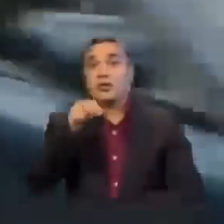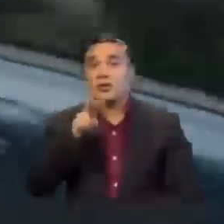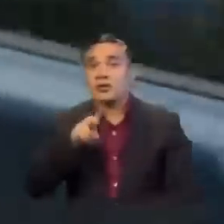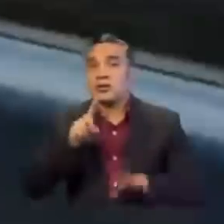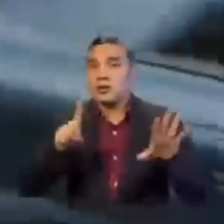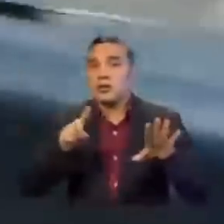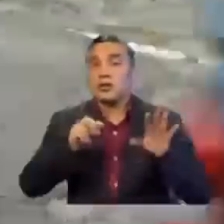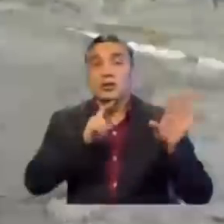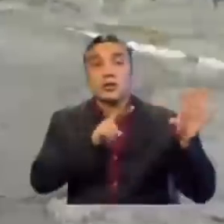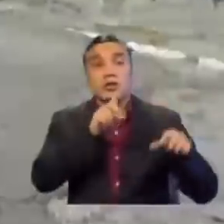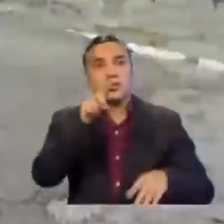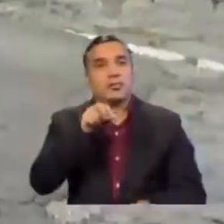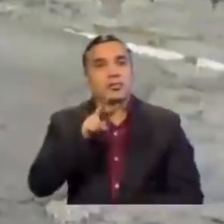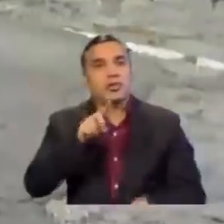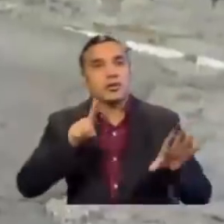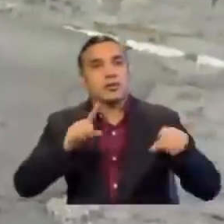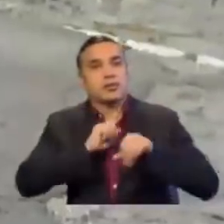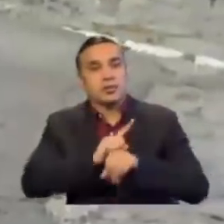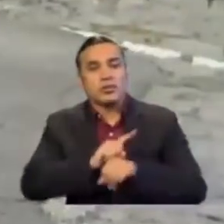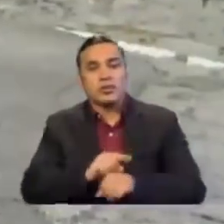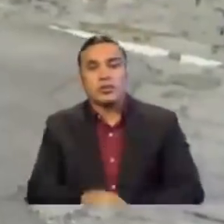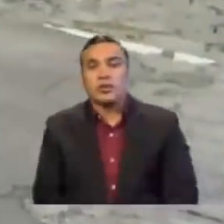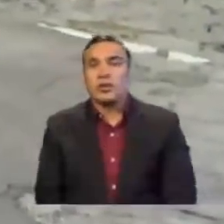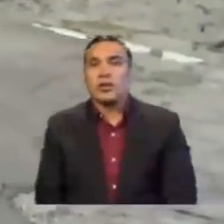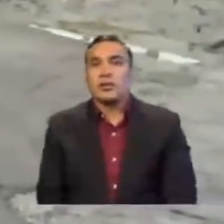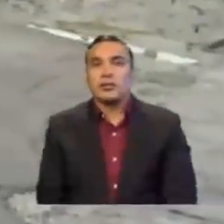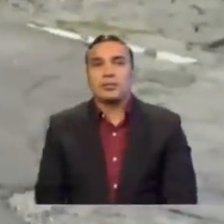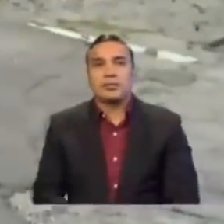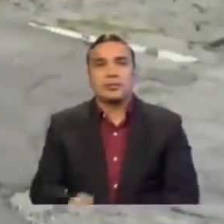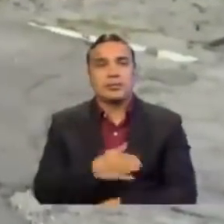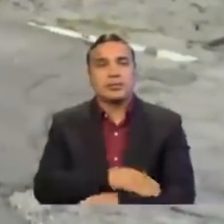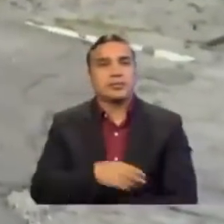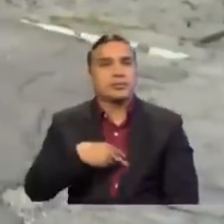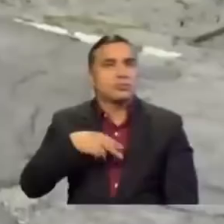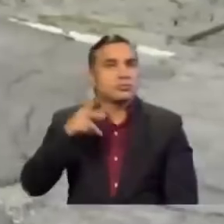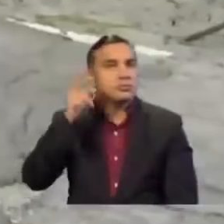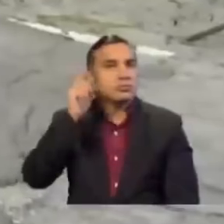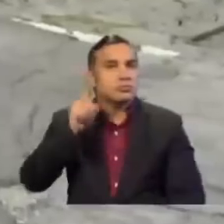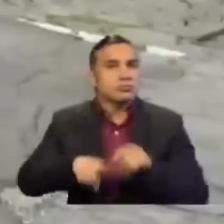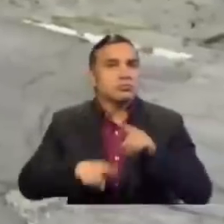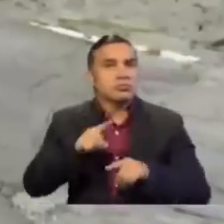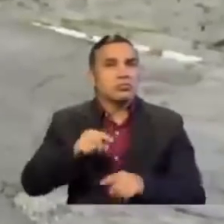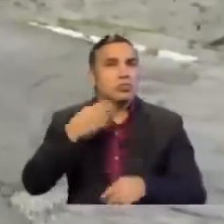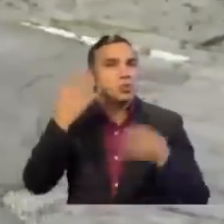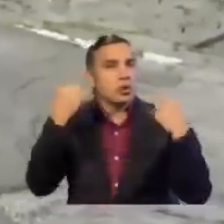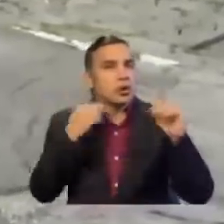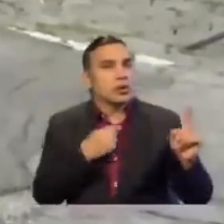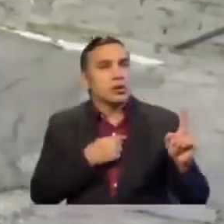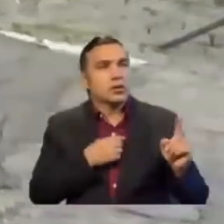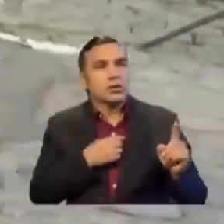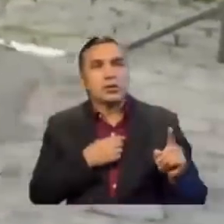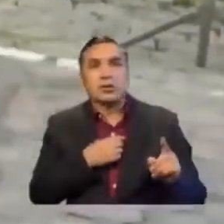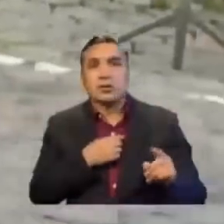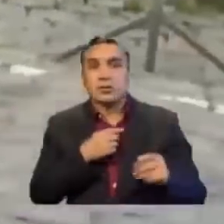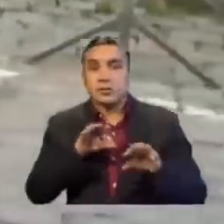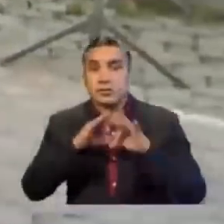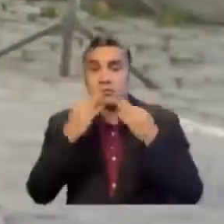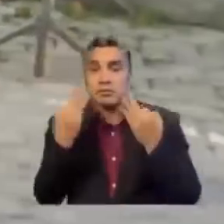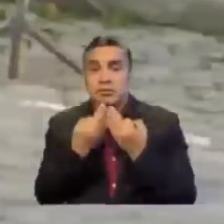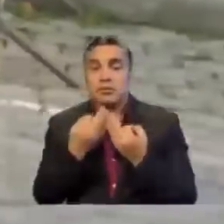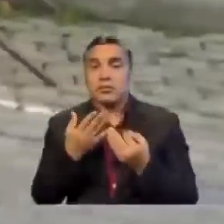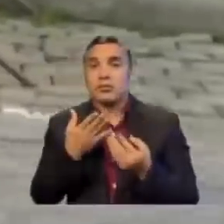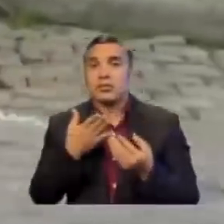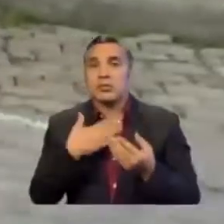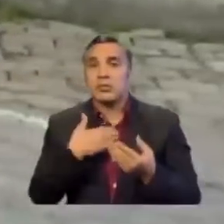7:26 de la mañana, 7:26 de la mañana. Hace un rato yo le escuchaba a Andrés, nuestro compañero, que decía que los familiares